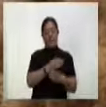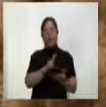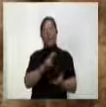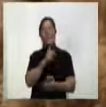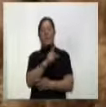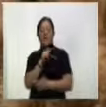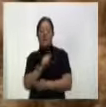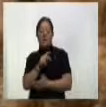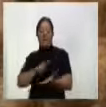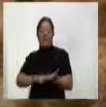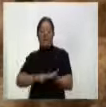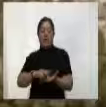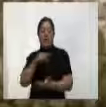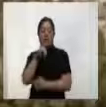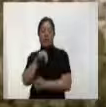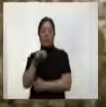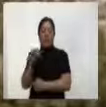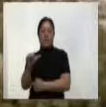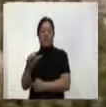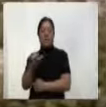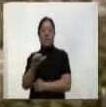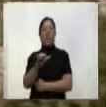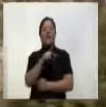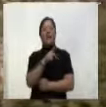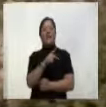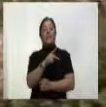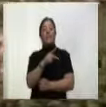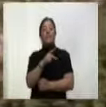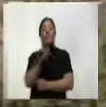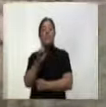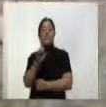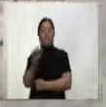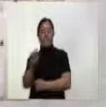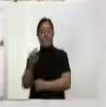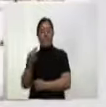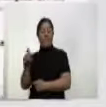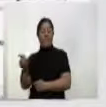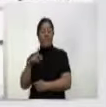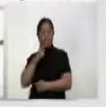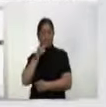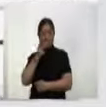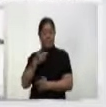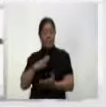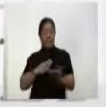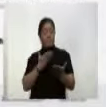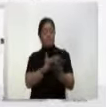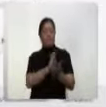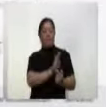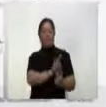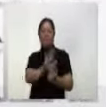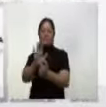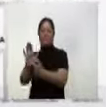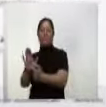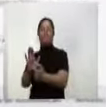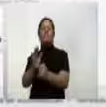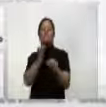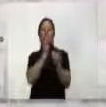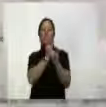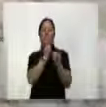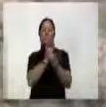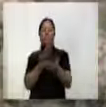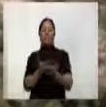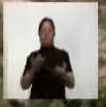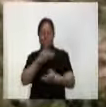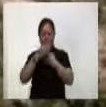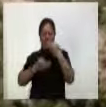Ecologista, Nueva Alianza y Encuentro Social Tlaxcala compartió sus propuestas a través de sus redes sociales. Con información de Adán